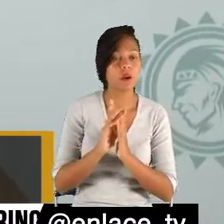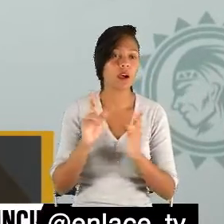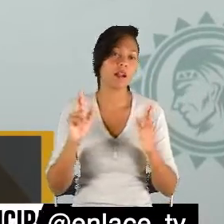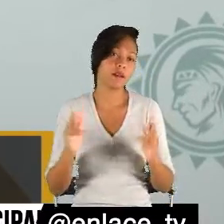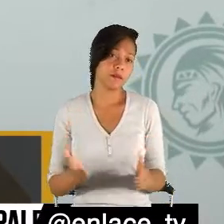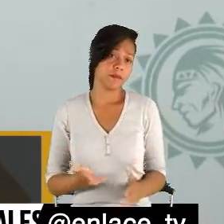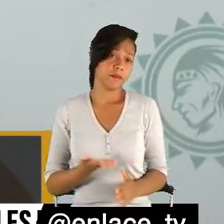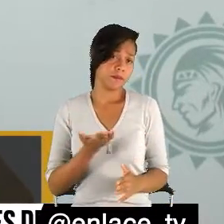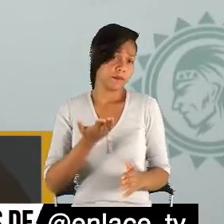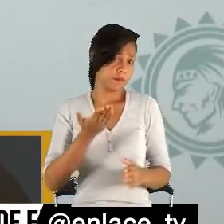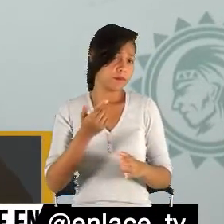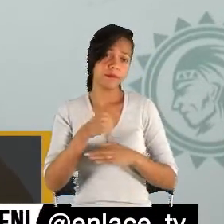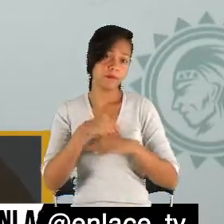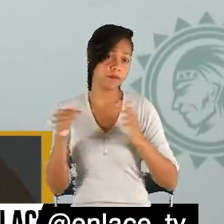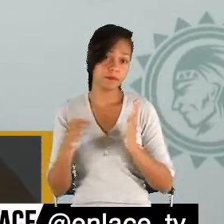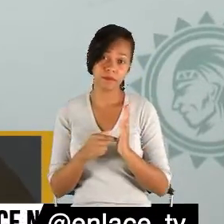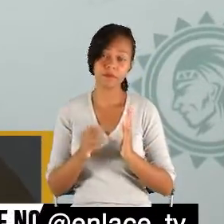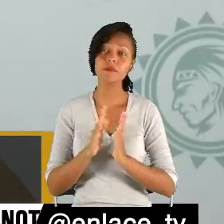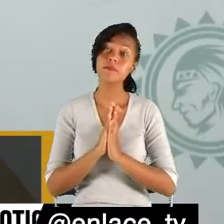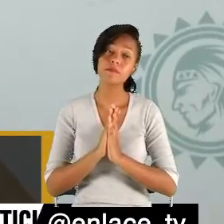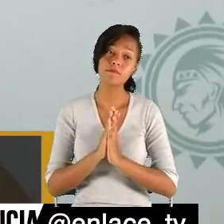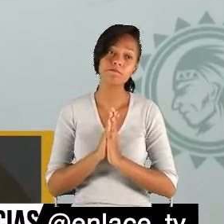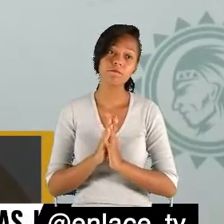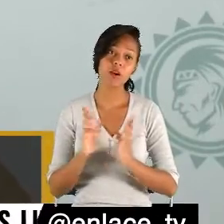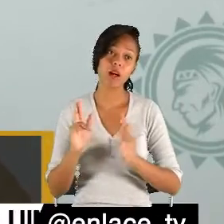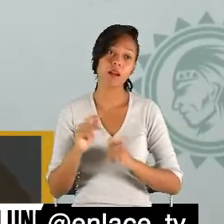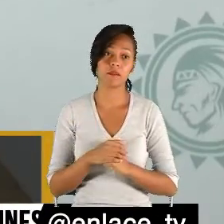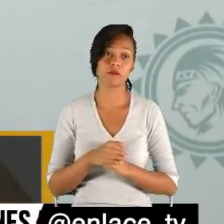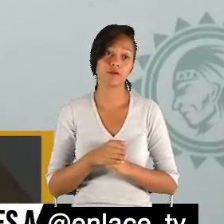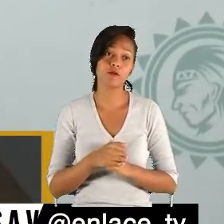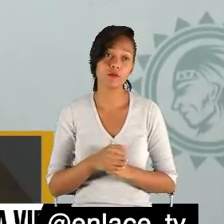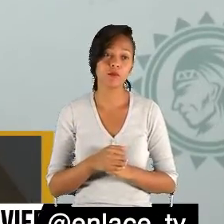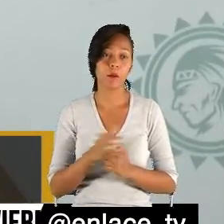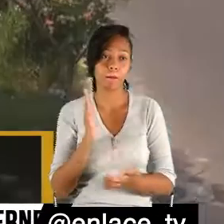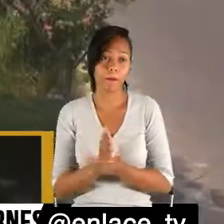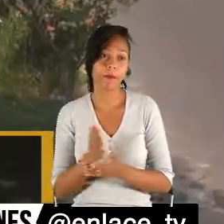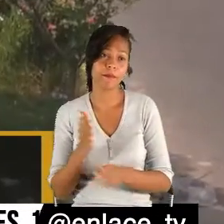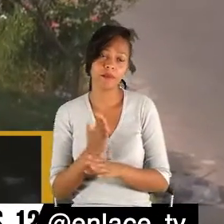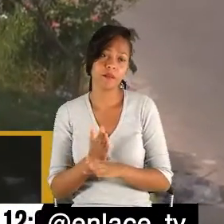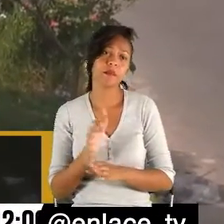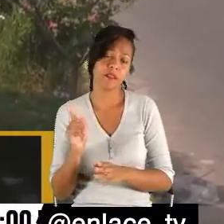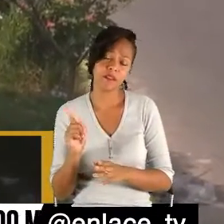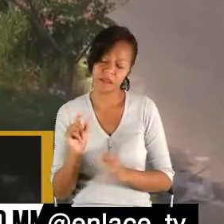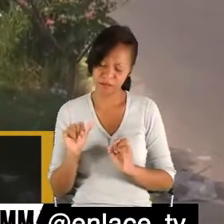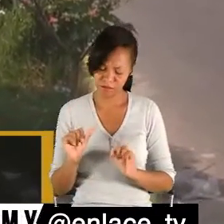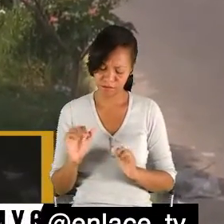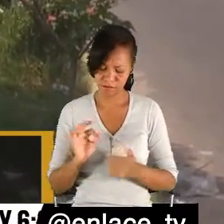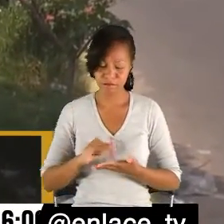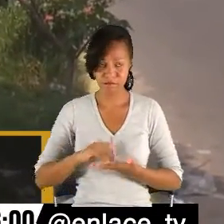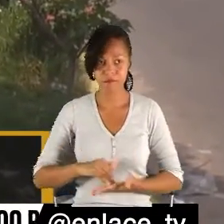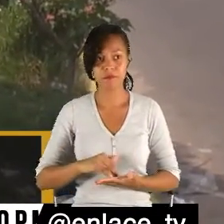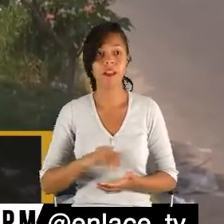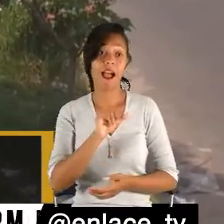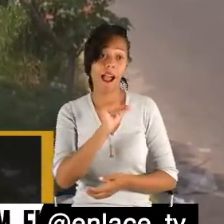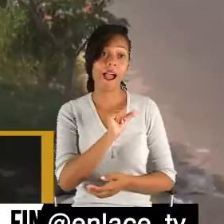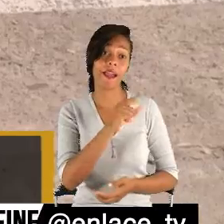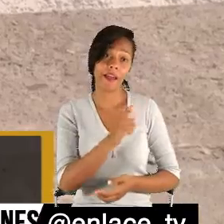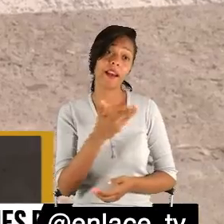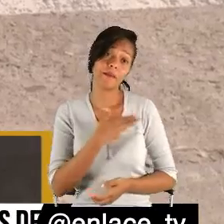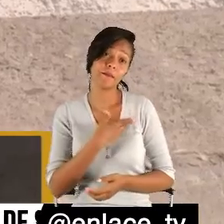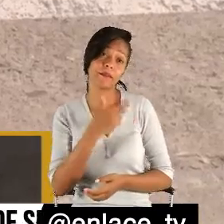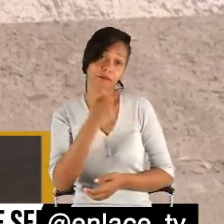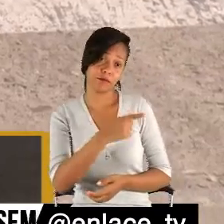esta situación y que se salga victoriosa de todo este inconveniente que vivió la señora madre y la líder política sufrió en el momento de la